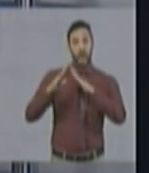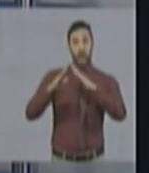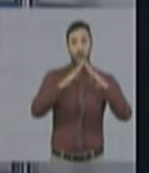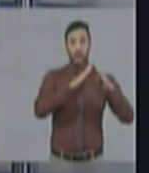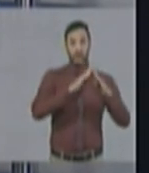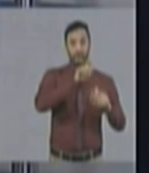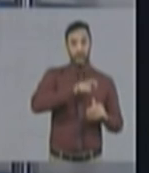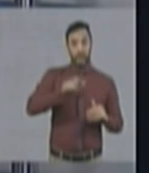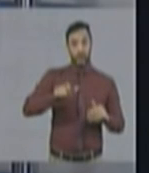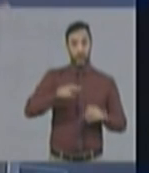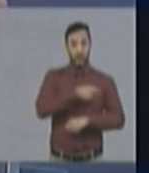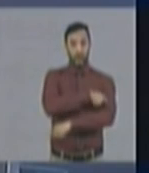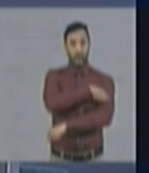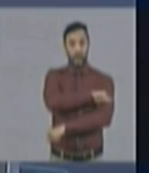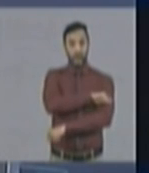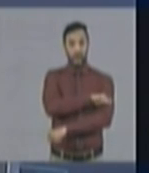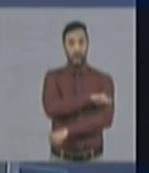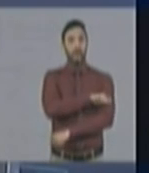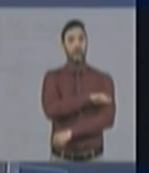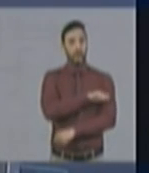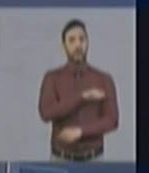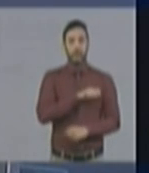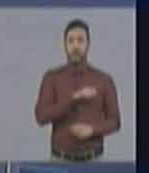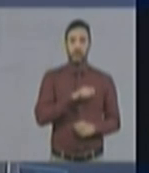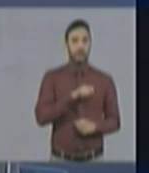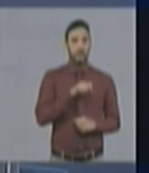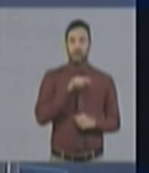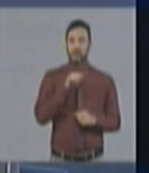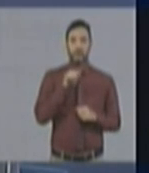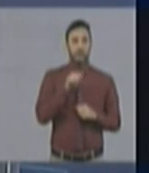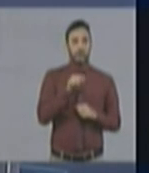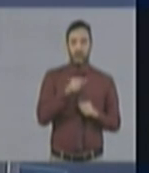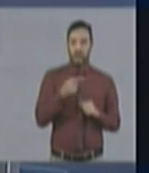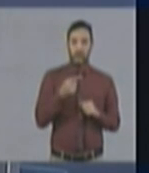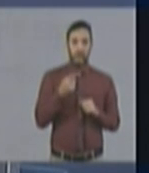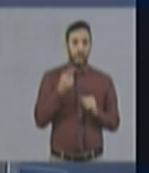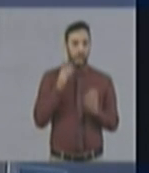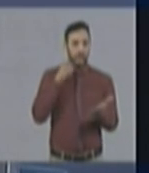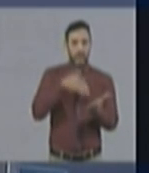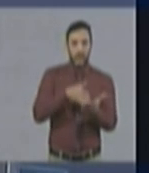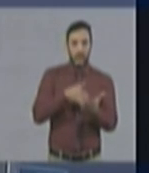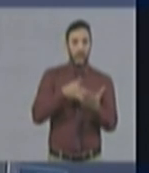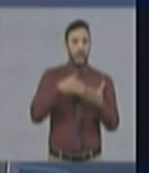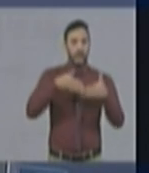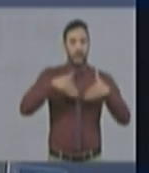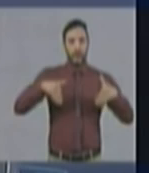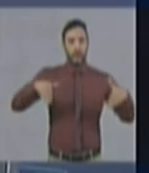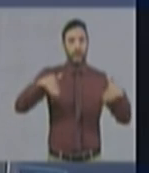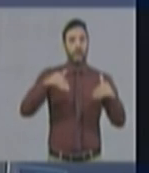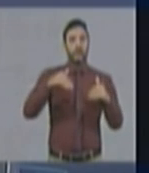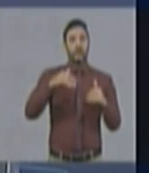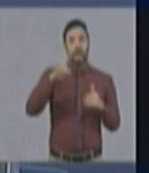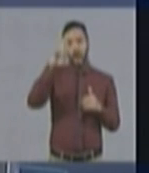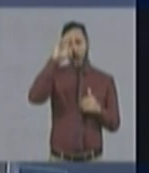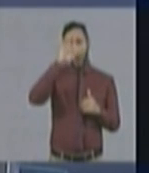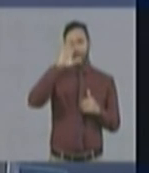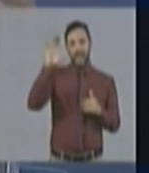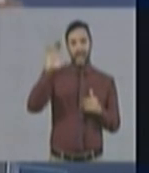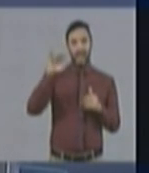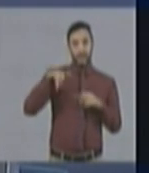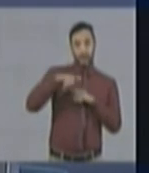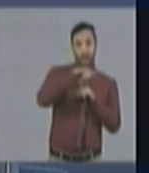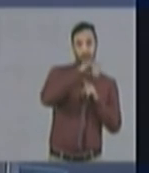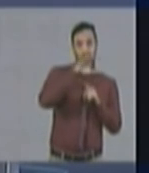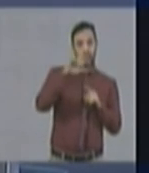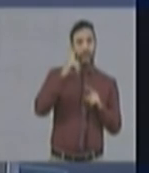Sí, en toda esa área, desde que ya usted se aproximaba al aeropuerto, desde que usted pasaba ya del Hospital Psiquiátrico de La Habana, usted veía en las